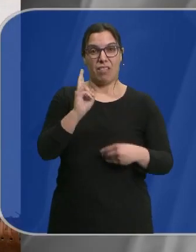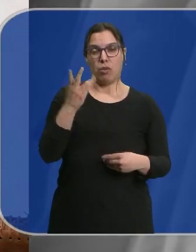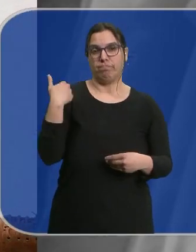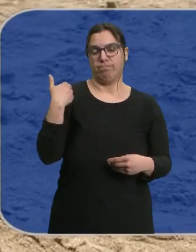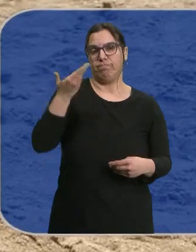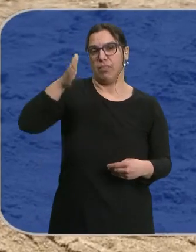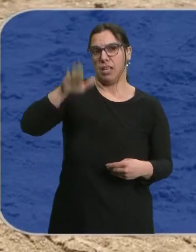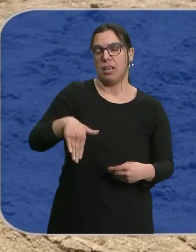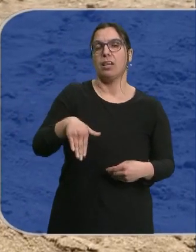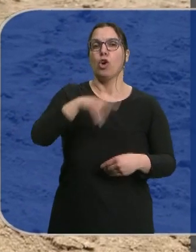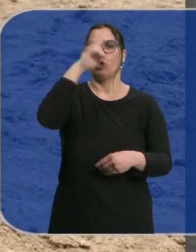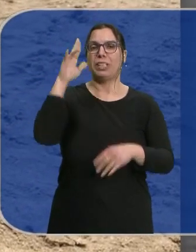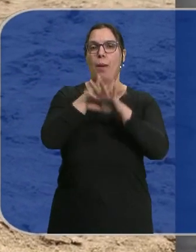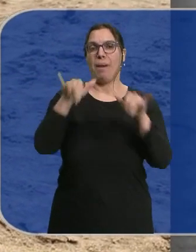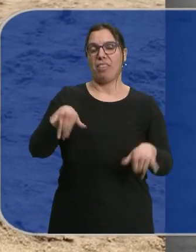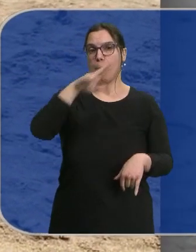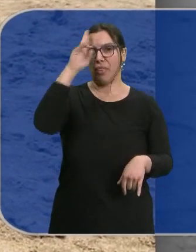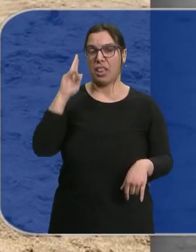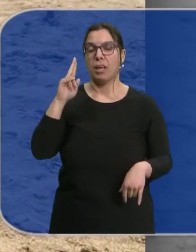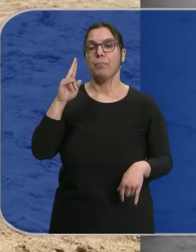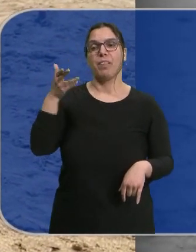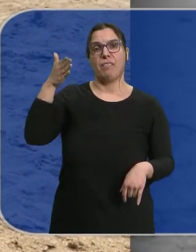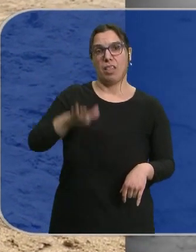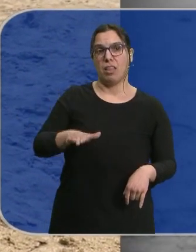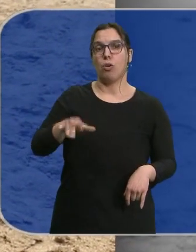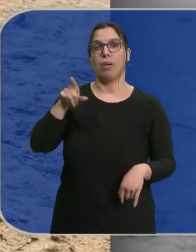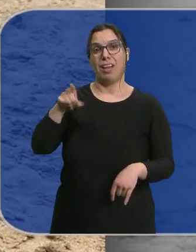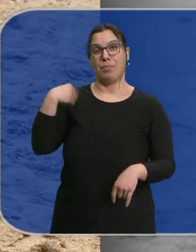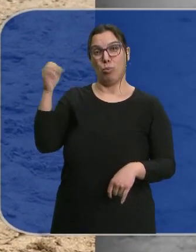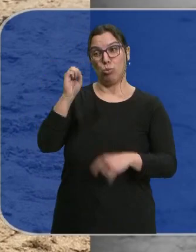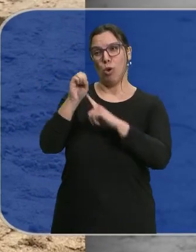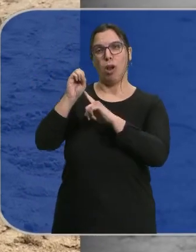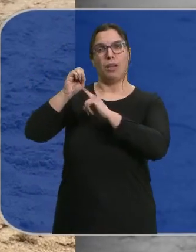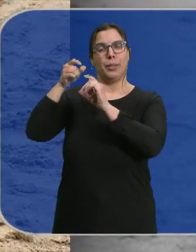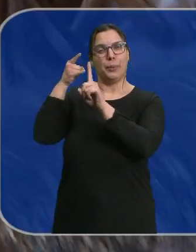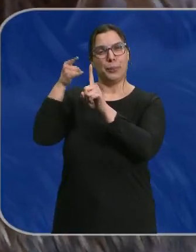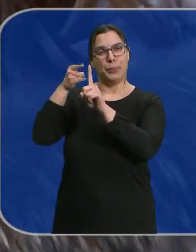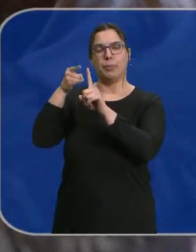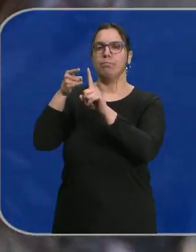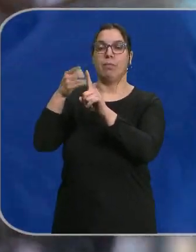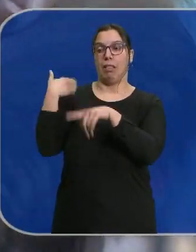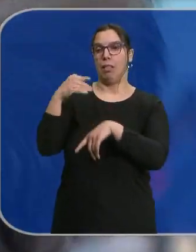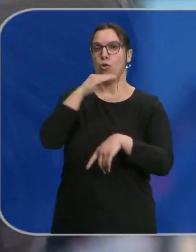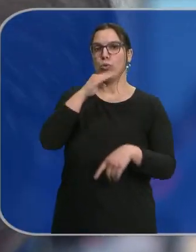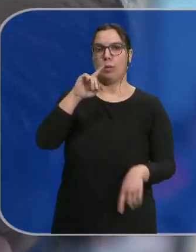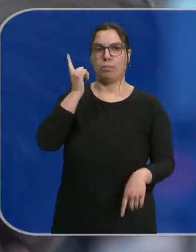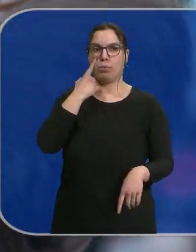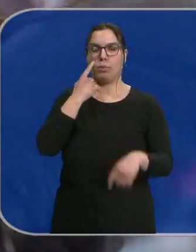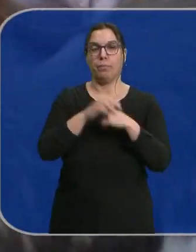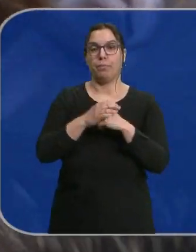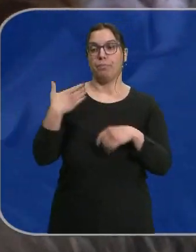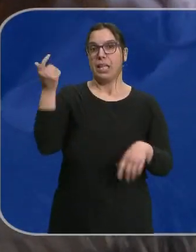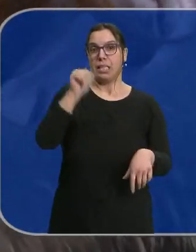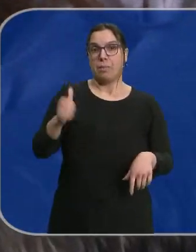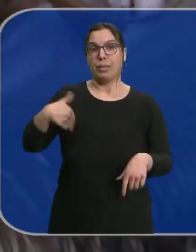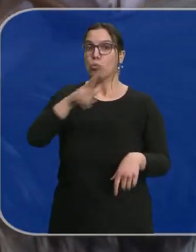que falleció ayer en La Paz, en Madrid, donde se le trataba de este agresivo tumor pediátrico que se le diagnosticó en octubre. En estas últimas